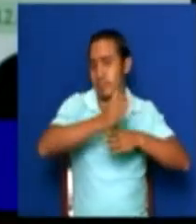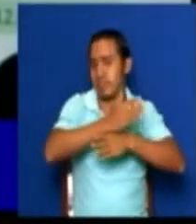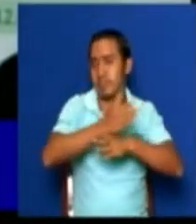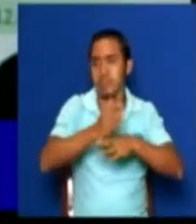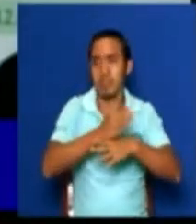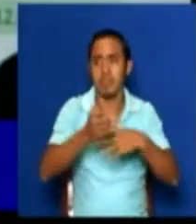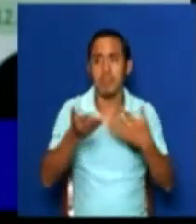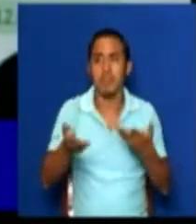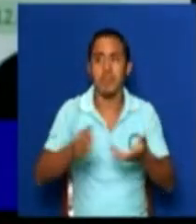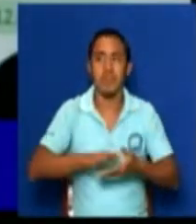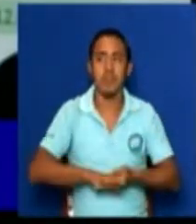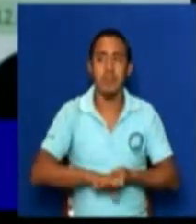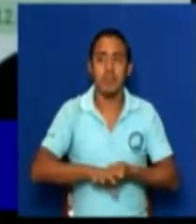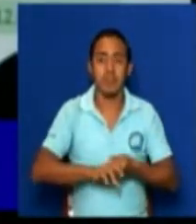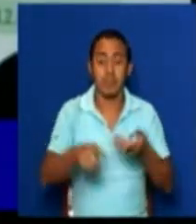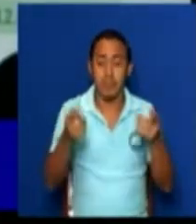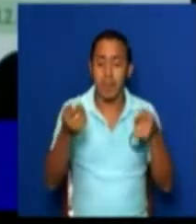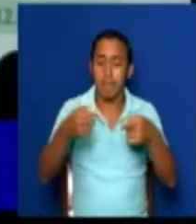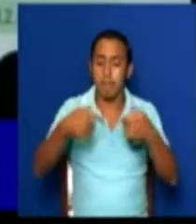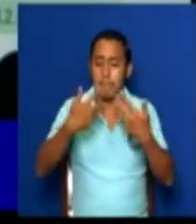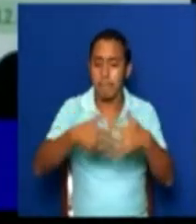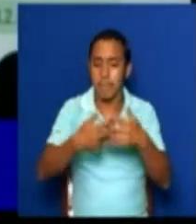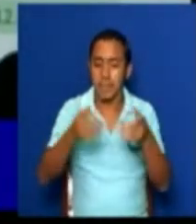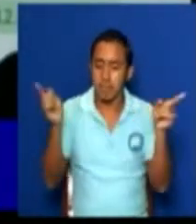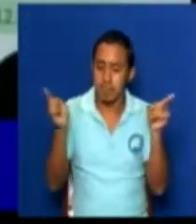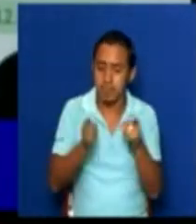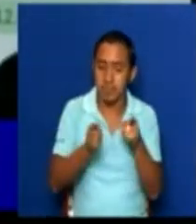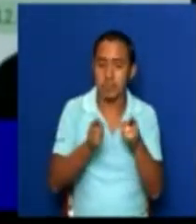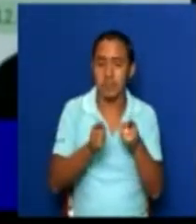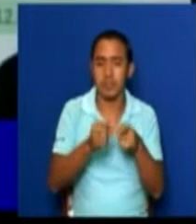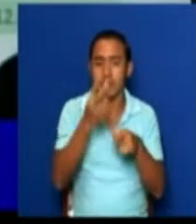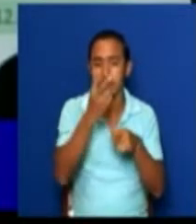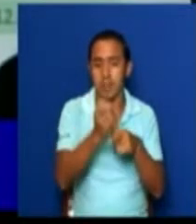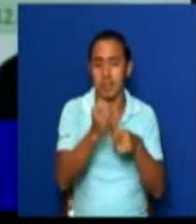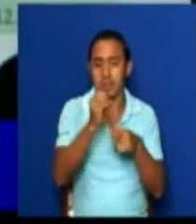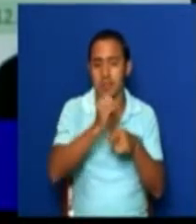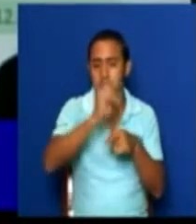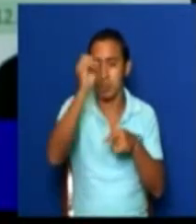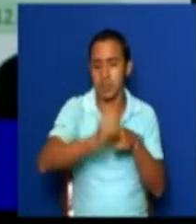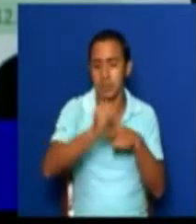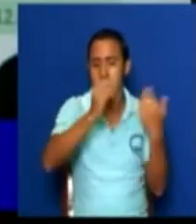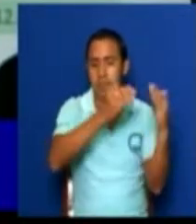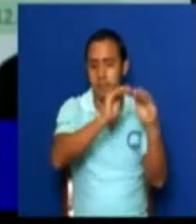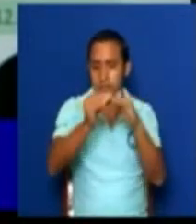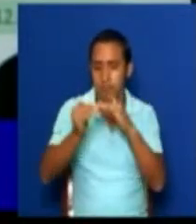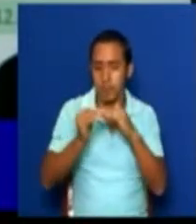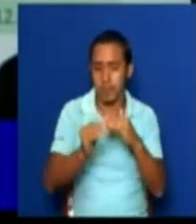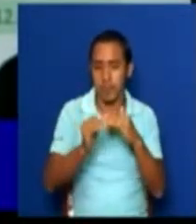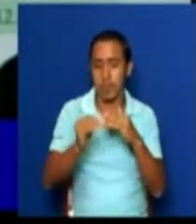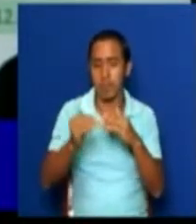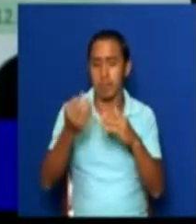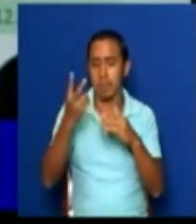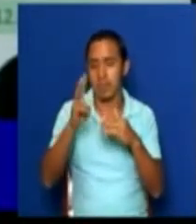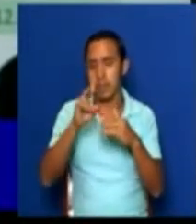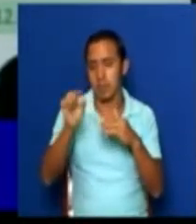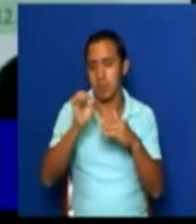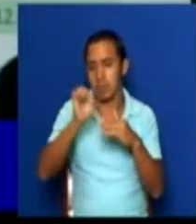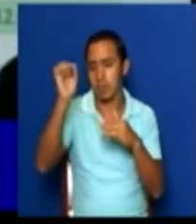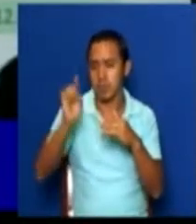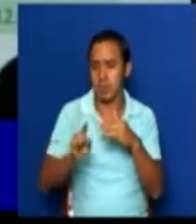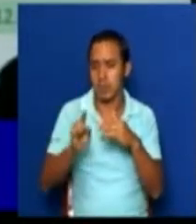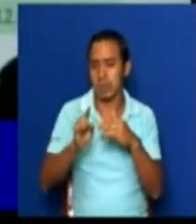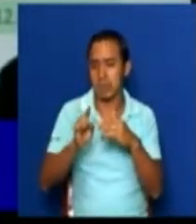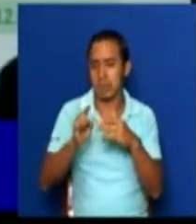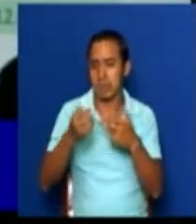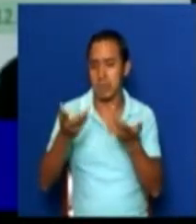en el área rural. La mediana empresa casi un 20% en lo urbano y un 26.1% en lo rural en el caso de los hombres,